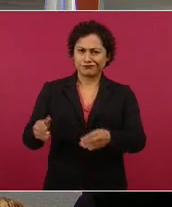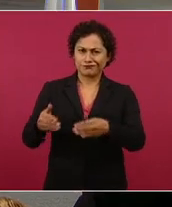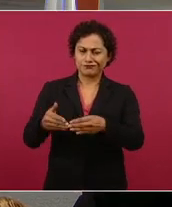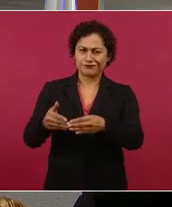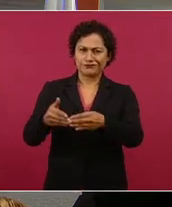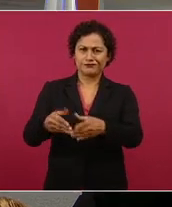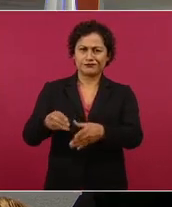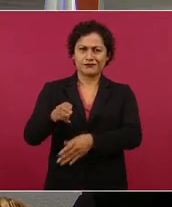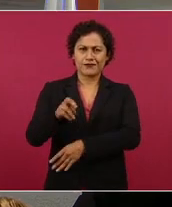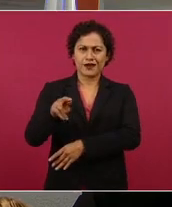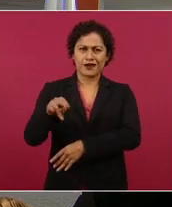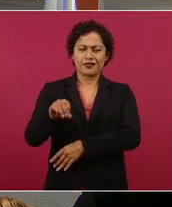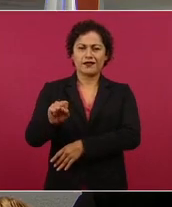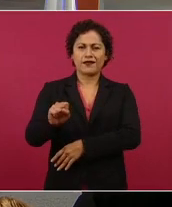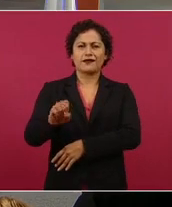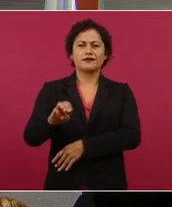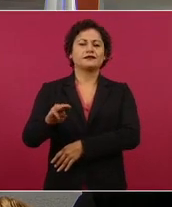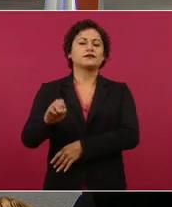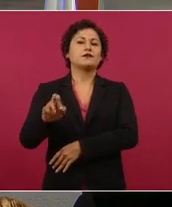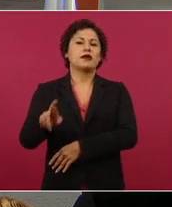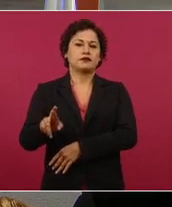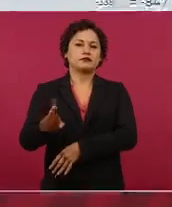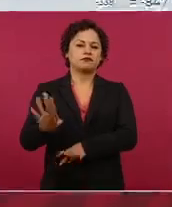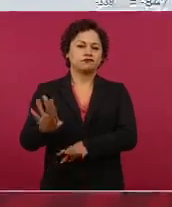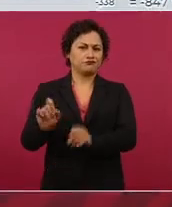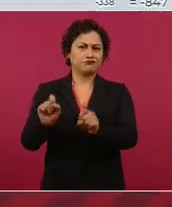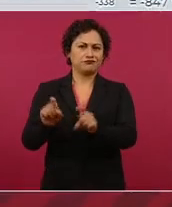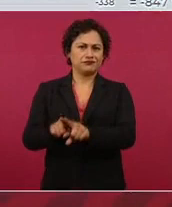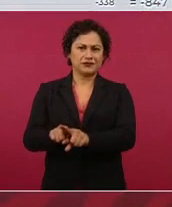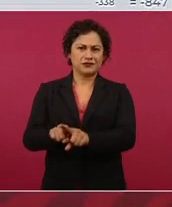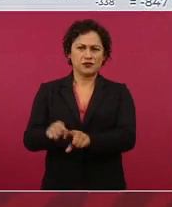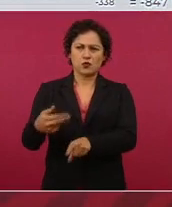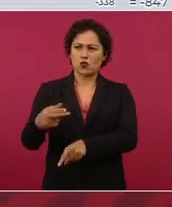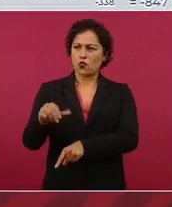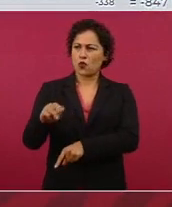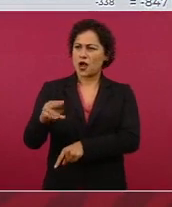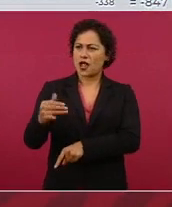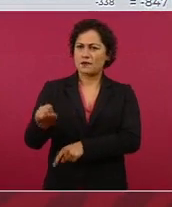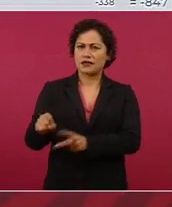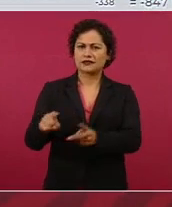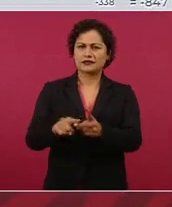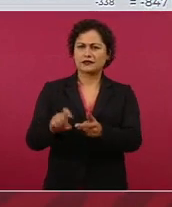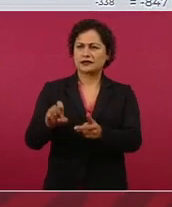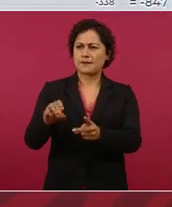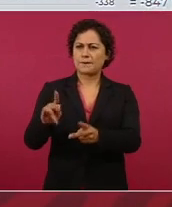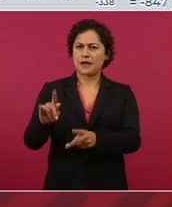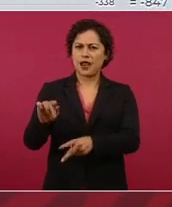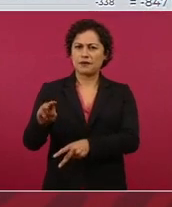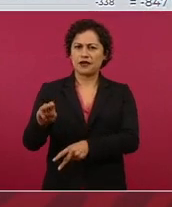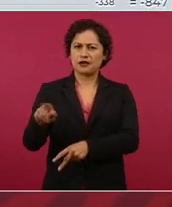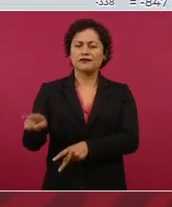pero yo creo que es, si no es Guaymas, es Empalme, Guaymas,